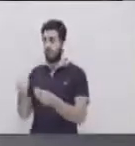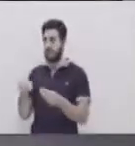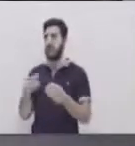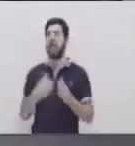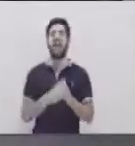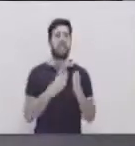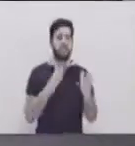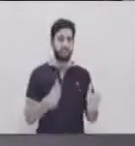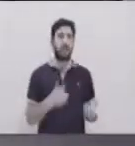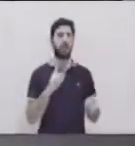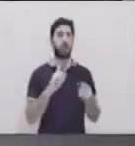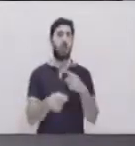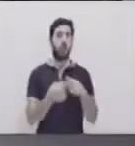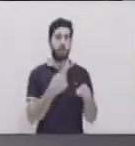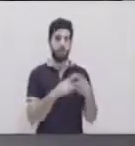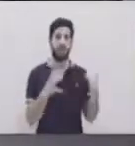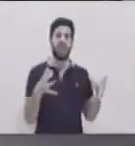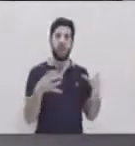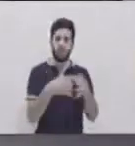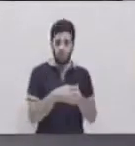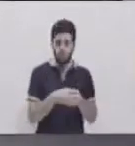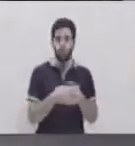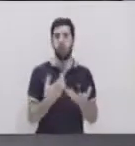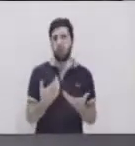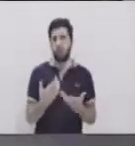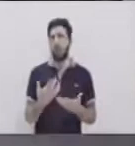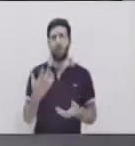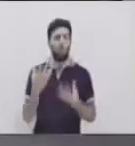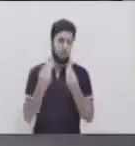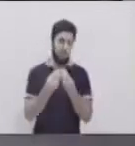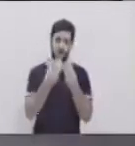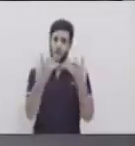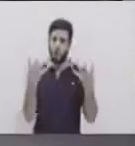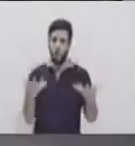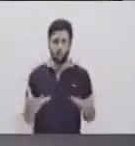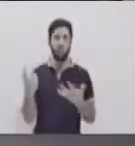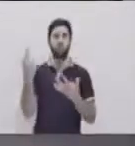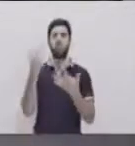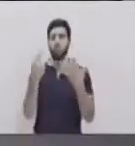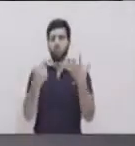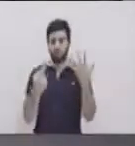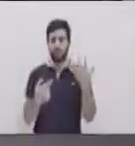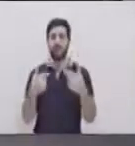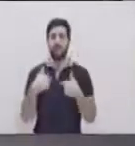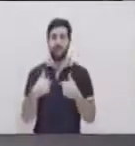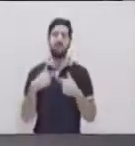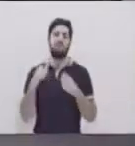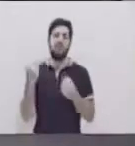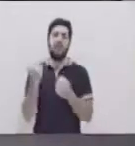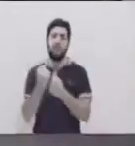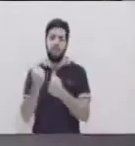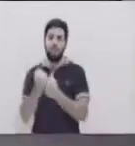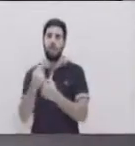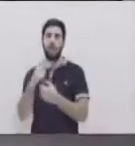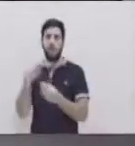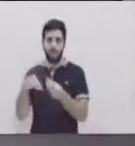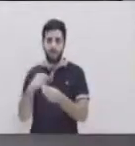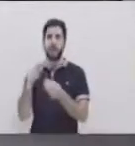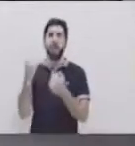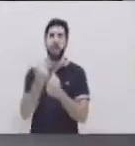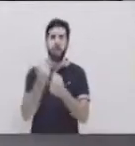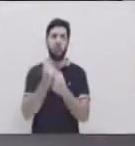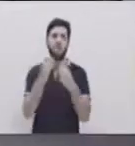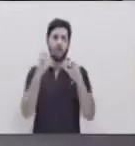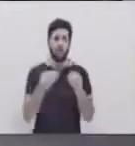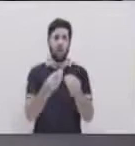tus amigos, la amistad en sí y un montón de cosas. Y la verdad, gracias a Dios he tenido el apoyo de muchas